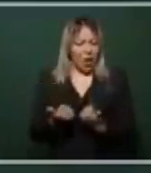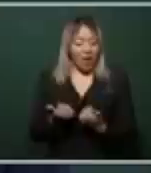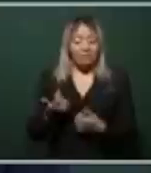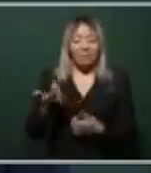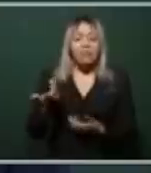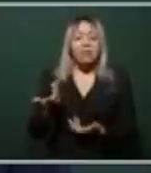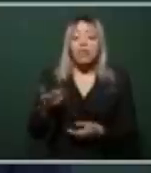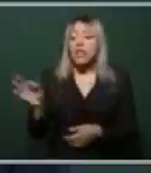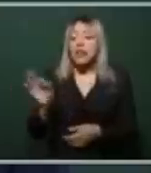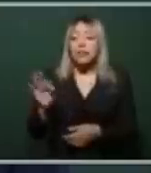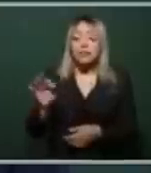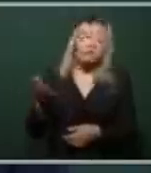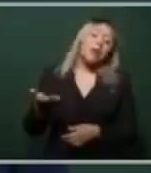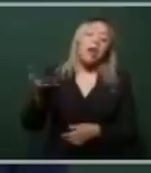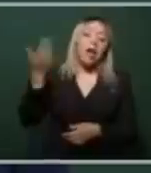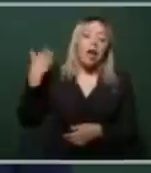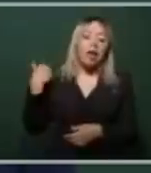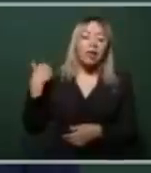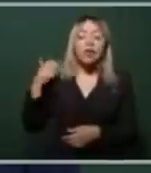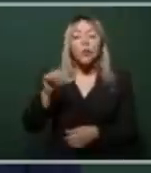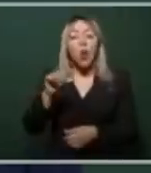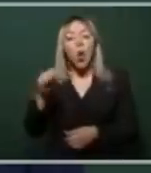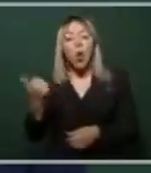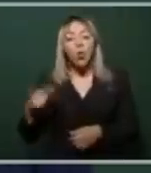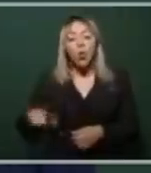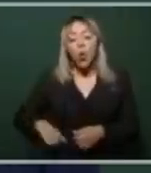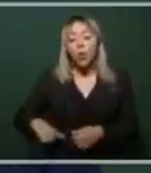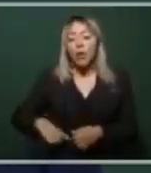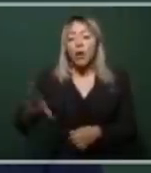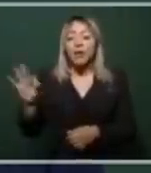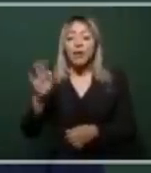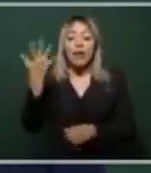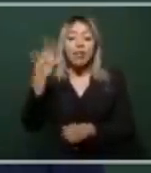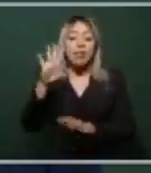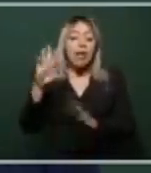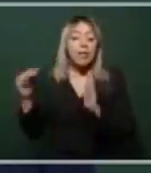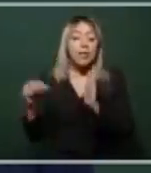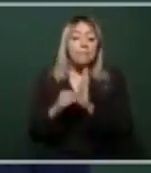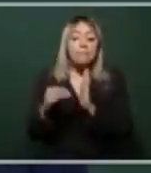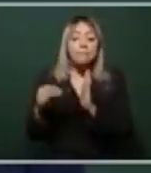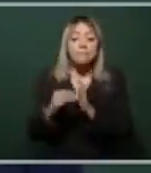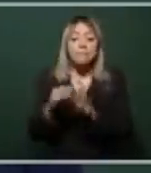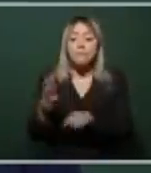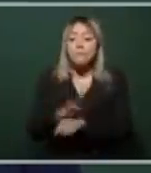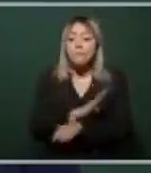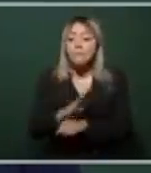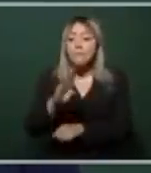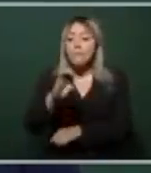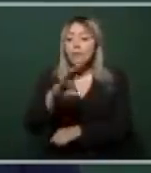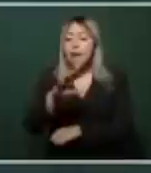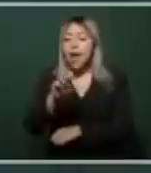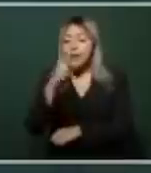había decidido entregar 10 millones de becas a estudiantes.